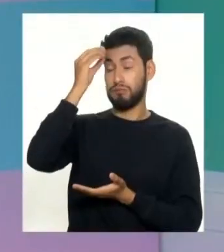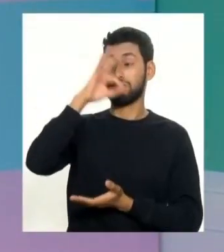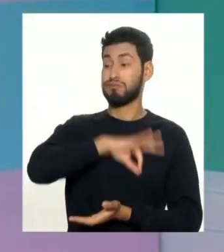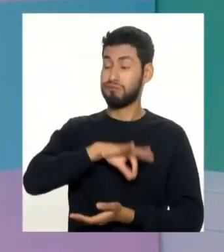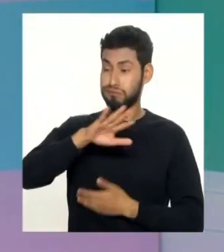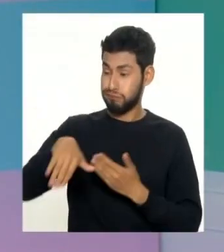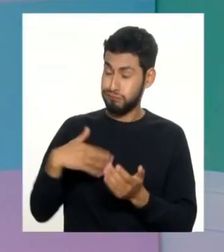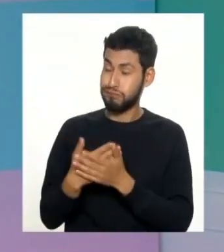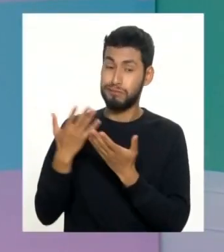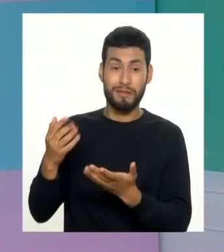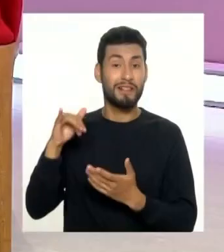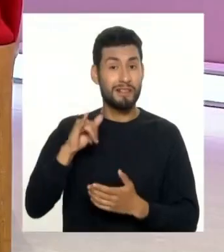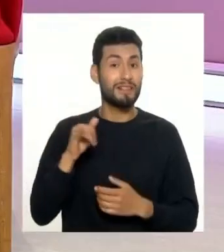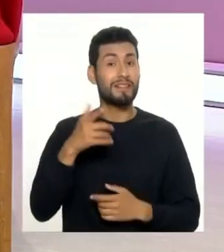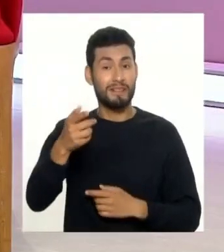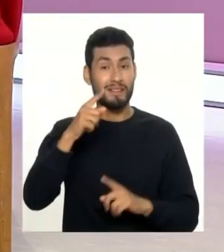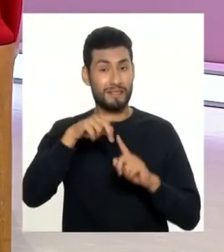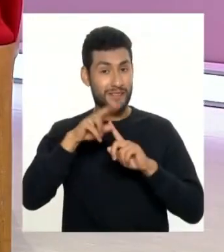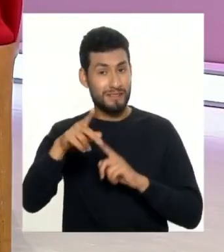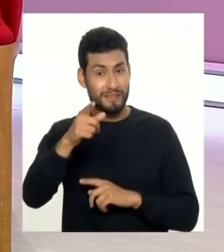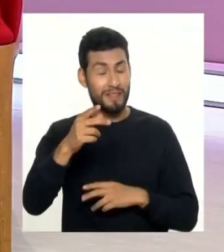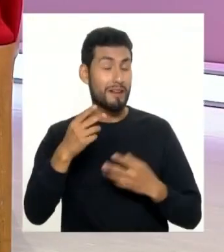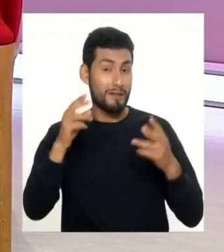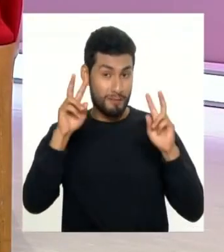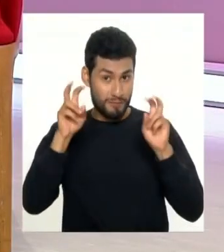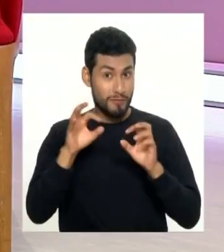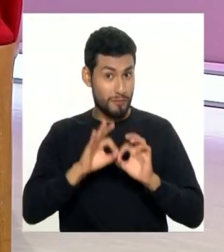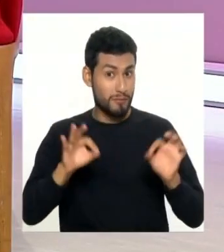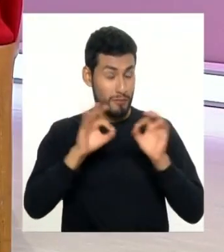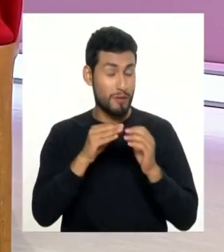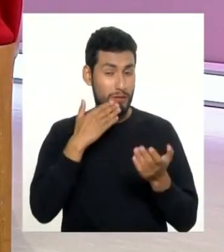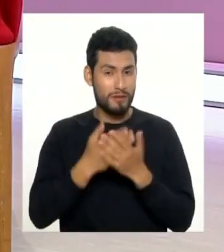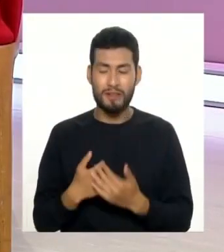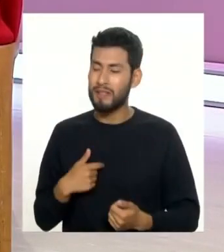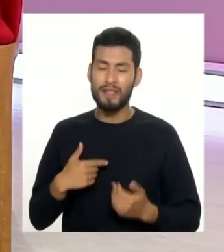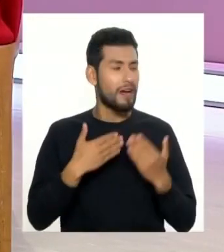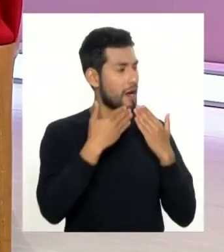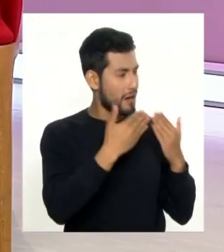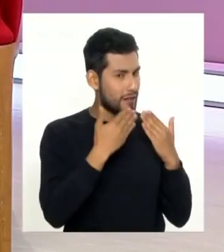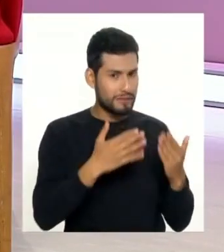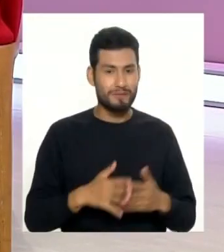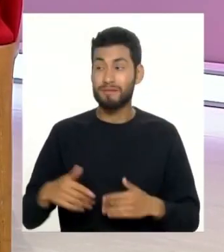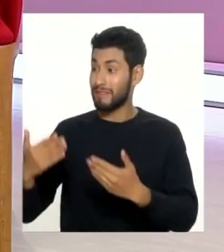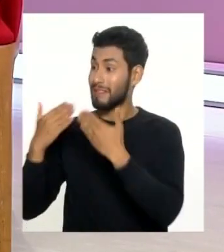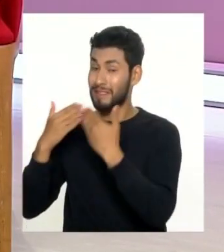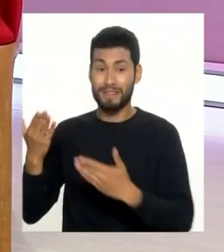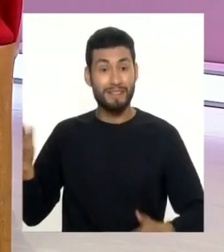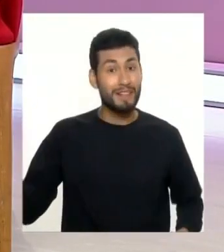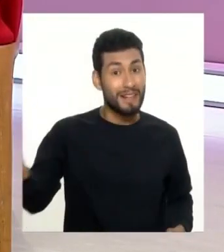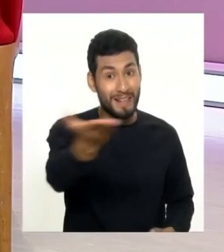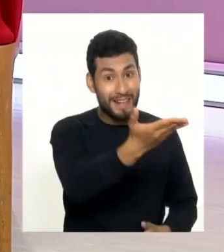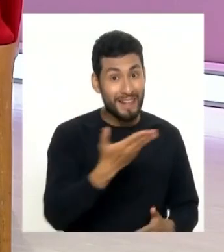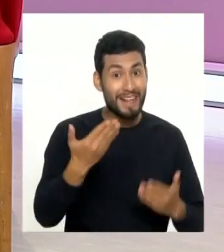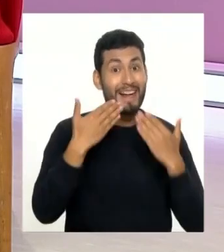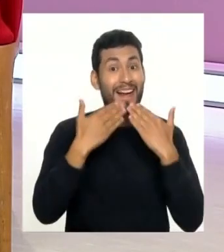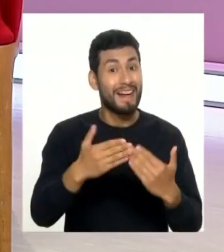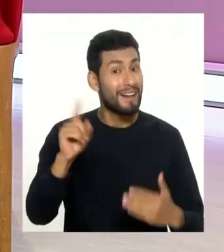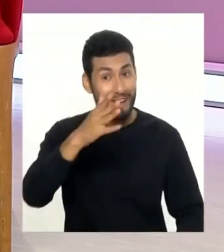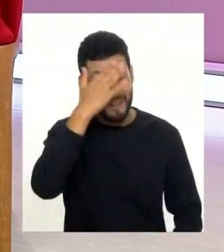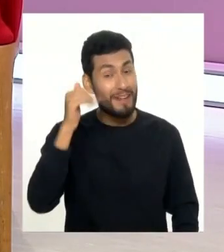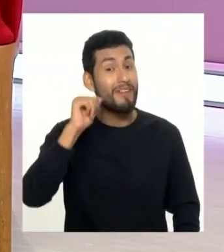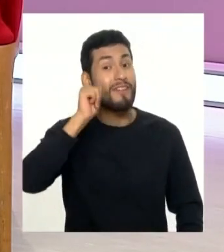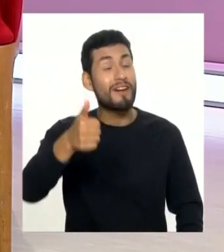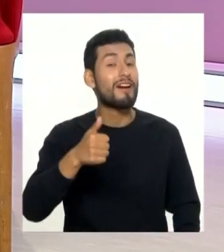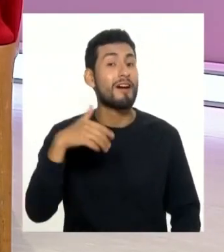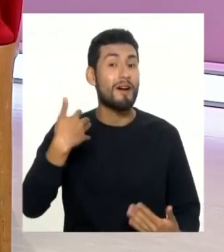aprendido todos y, por supuesto, nuestros televidentes acerca de sus consejos. Muchas gracias a ustedes por todo. A todos ustedes, muchas gracias por su sintonía. No olvidarse que mañana